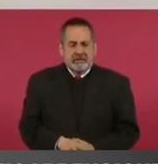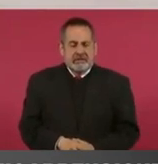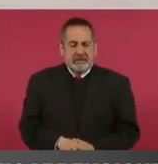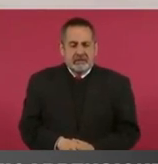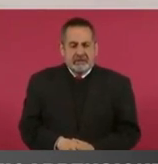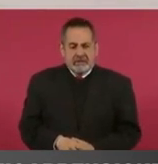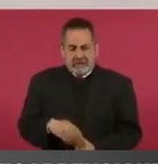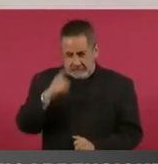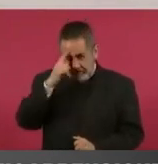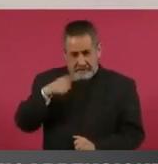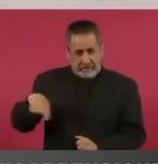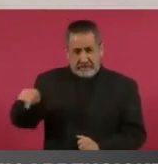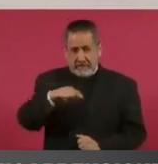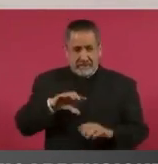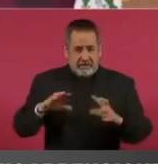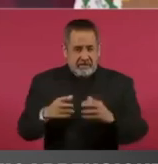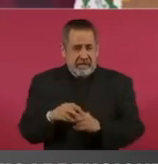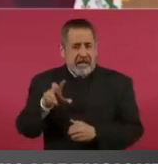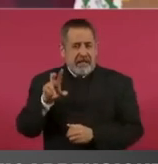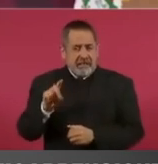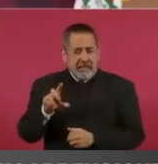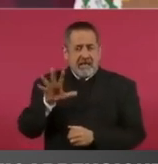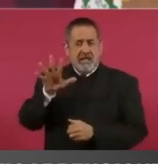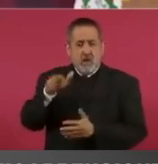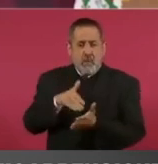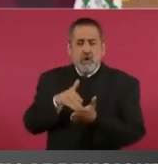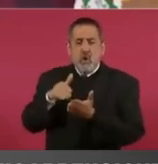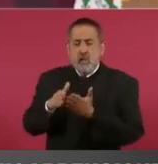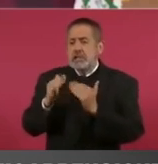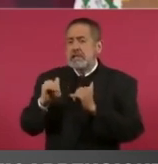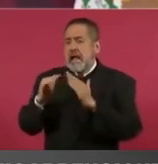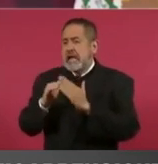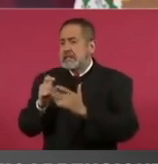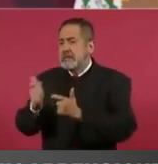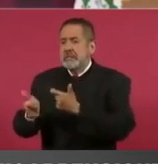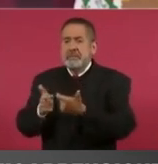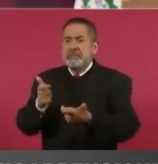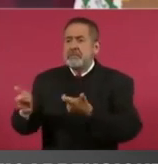para que le llegue a 35 millones de hogares,